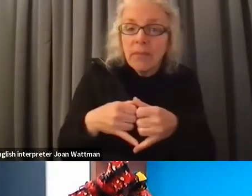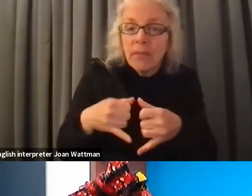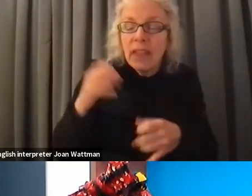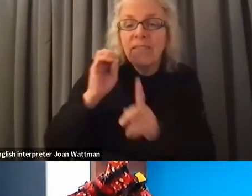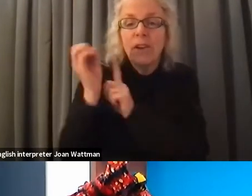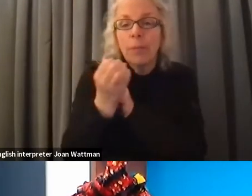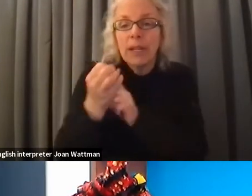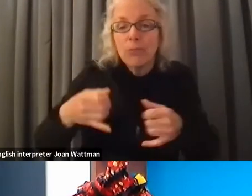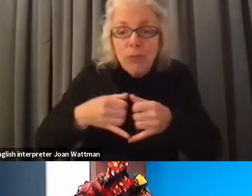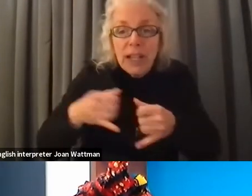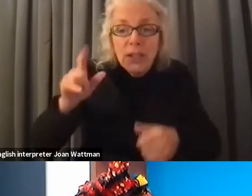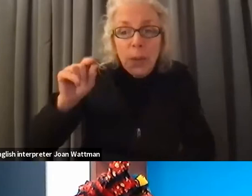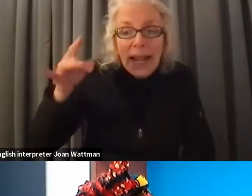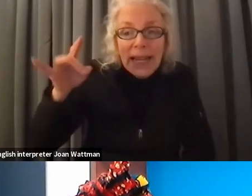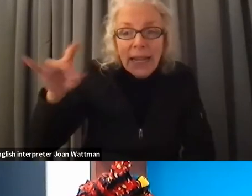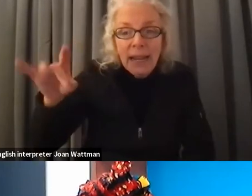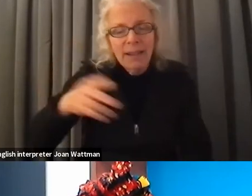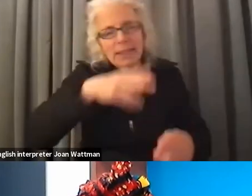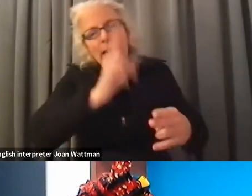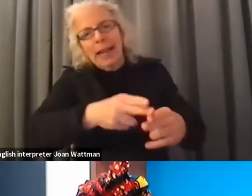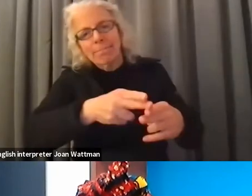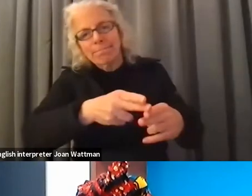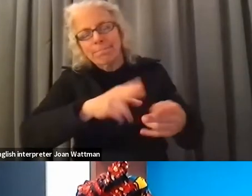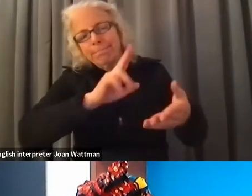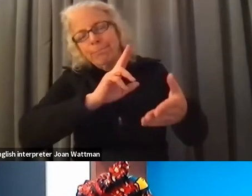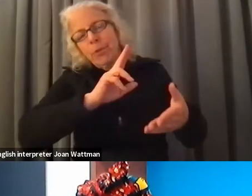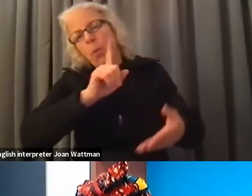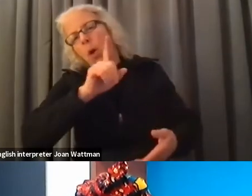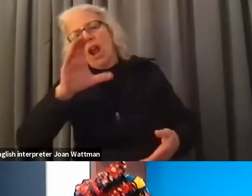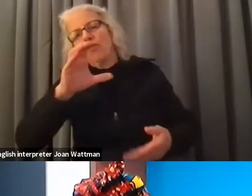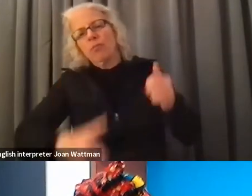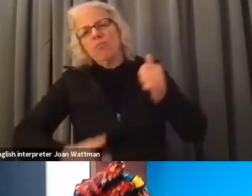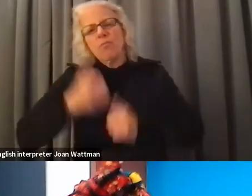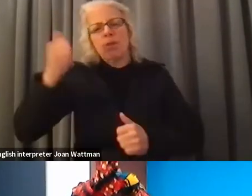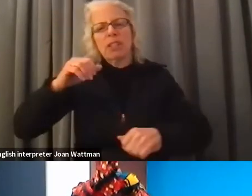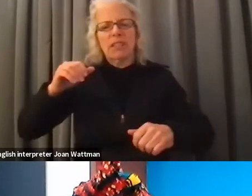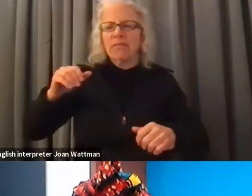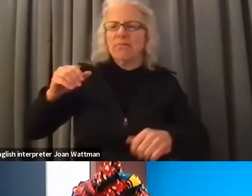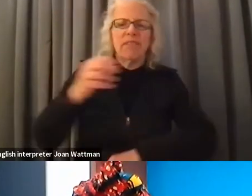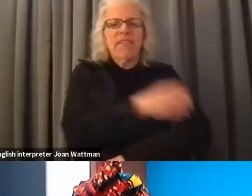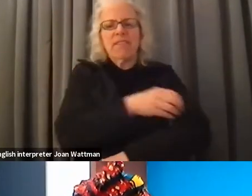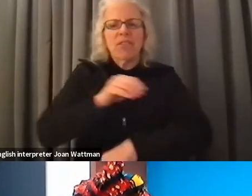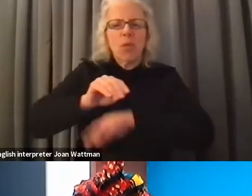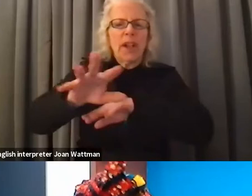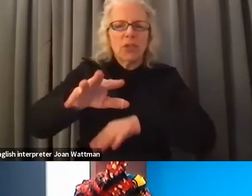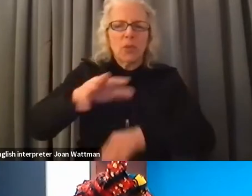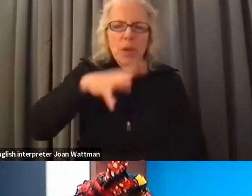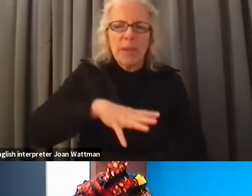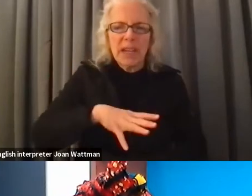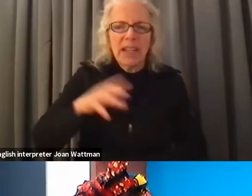las 100 mujeres más influyentes por la BBC en 2019 y recientemente anunció su